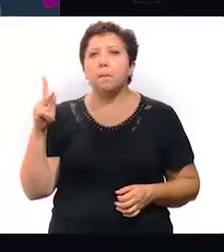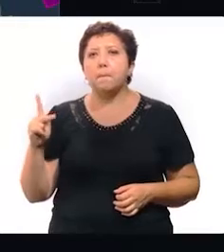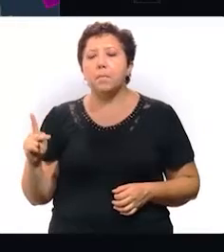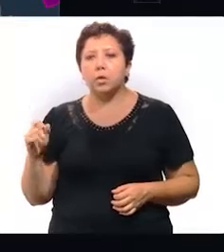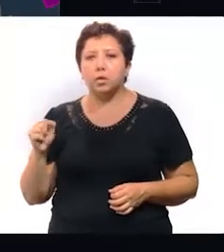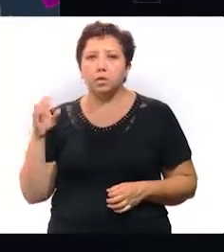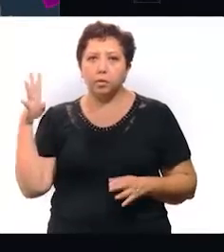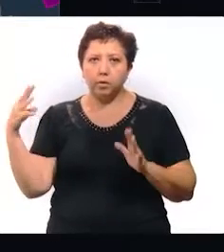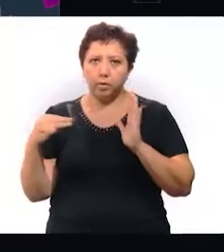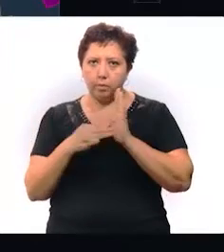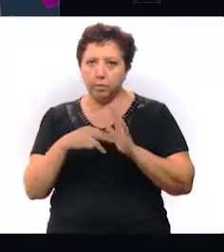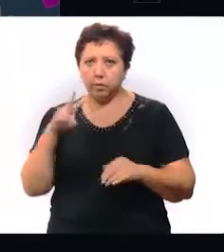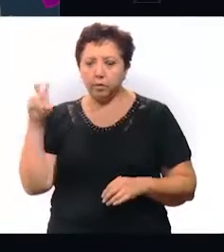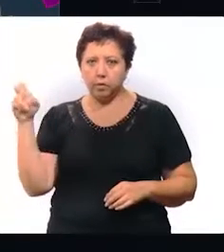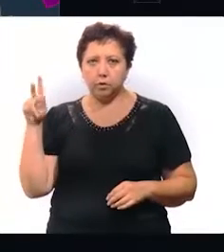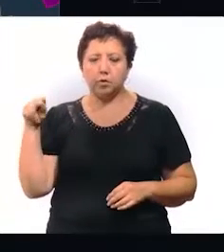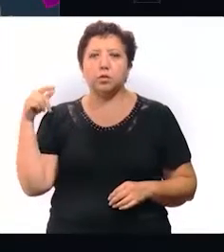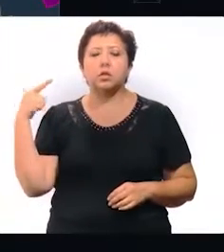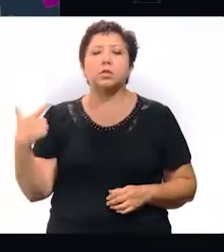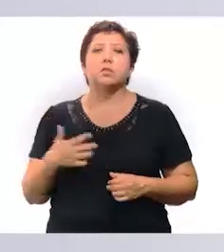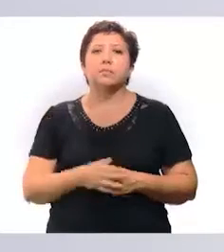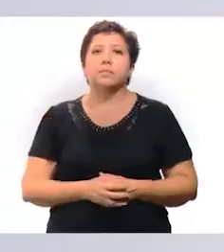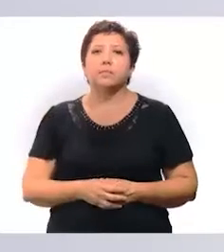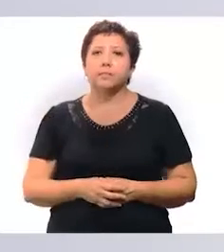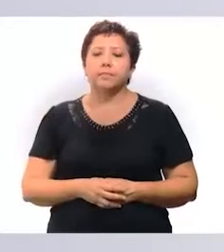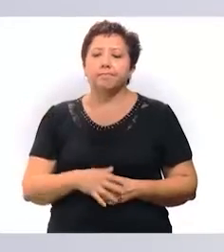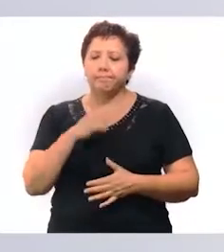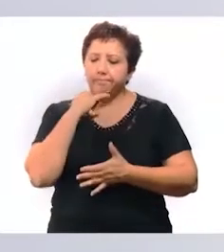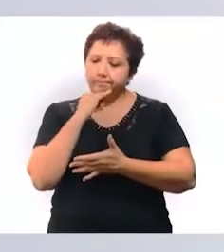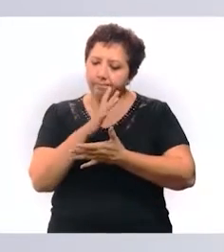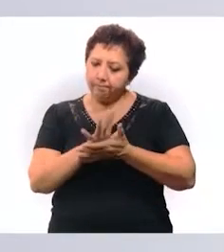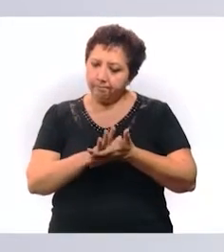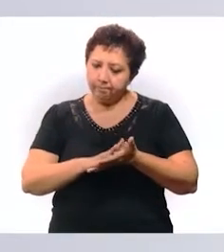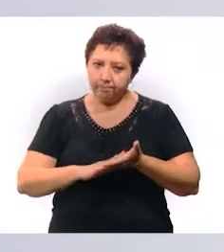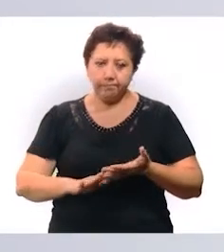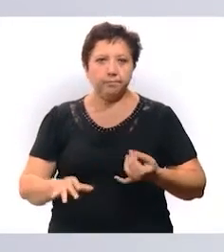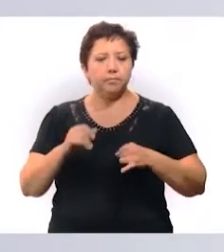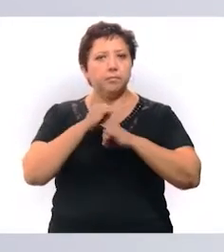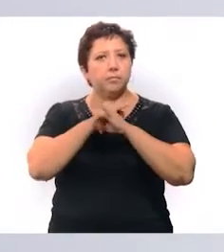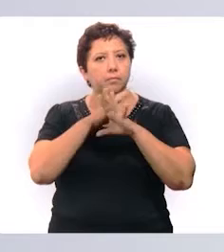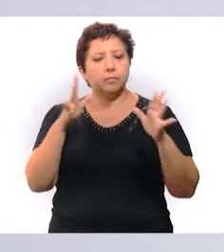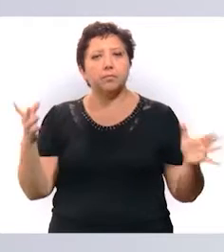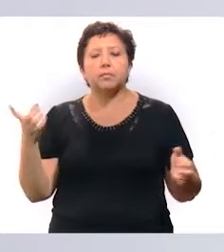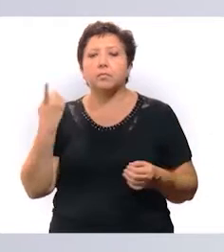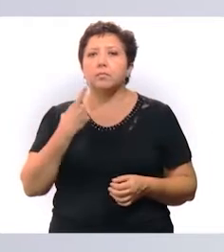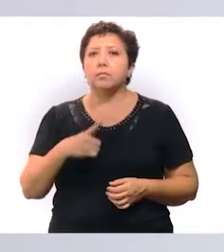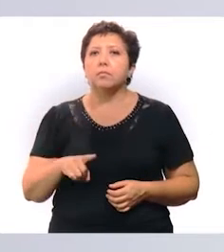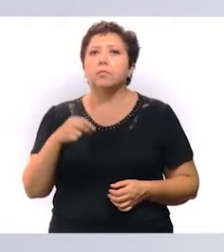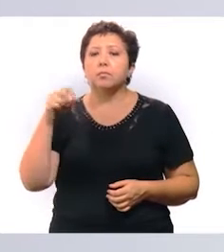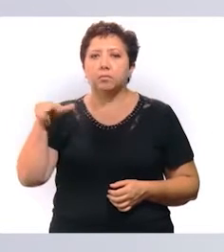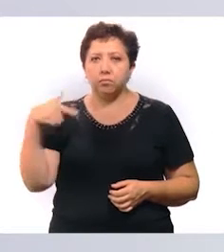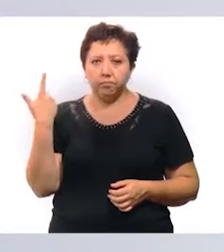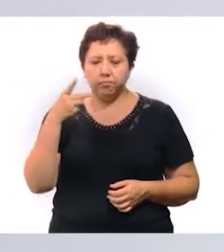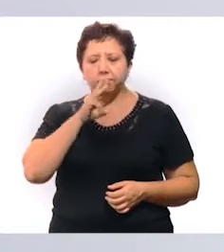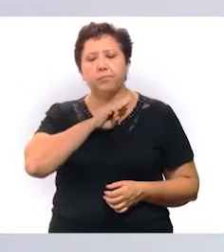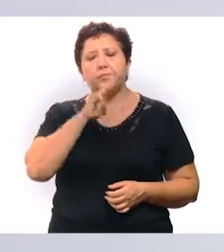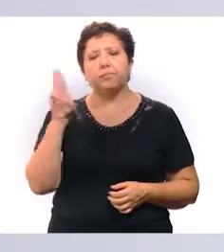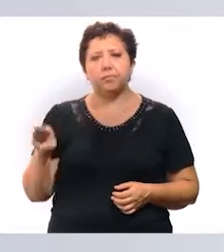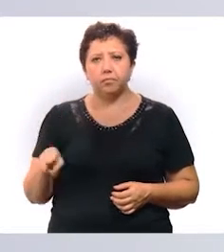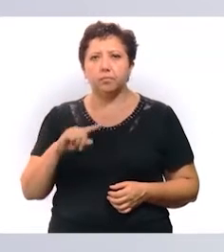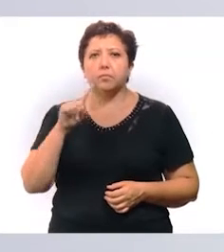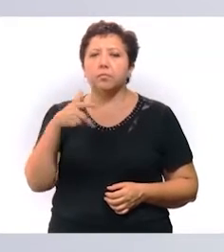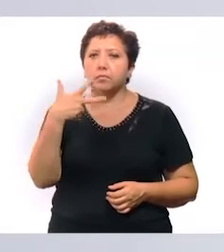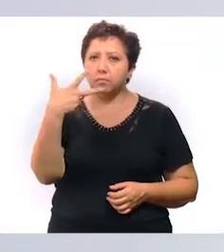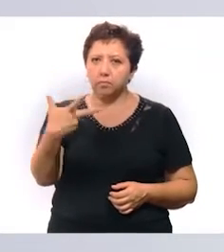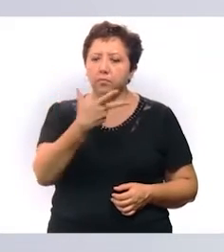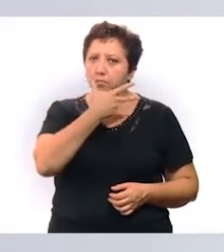zona poniente 4.287. Lamentablemente, en este parte médico informamos de 12 fallecimientos.